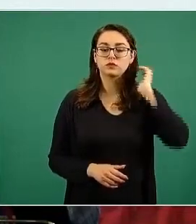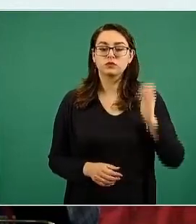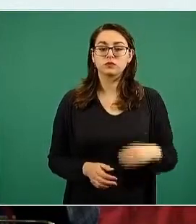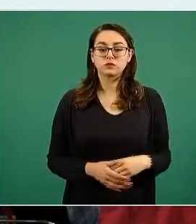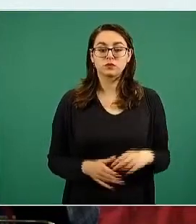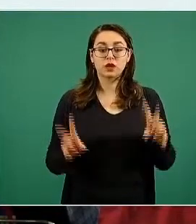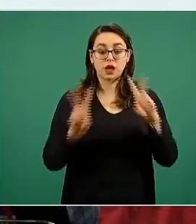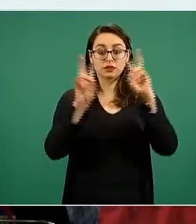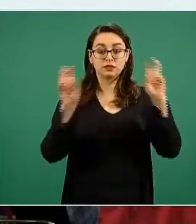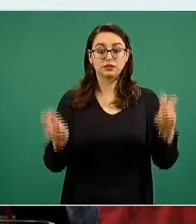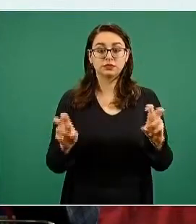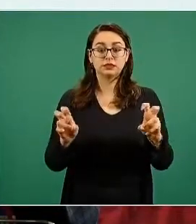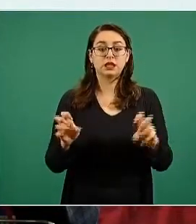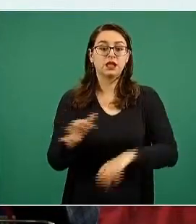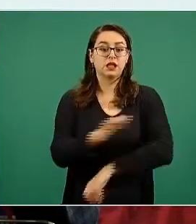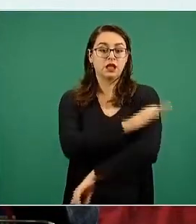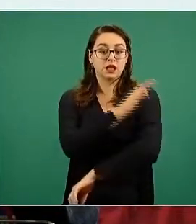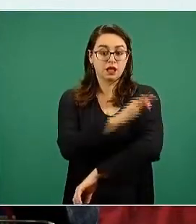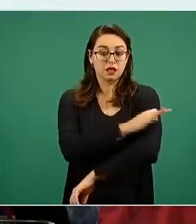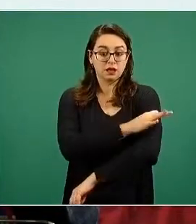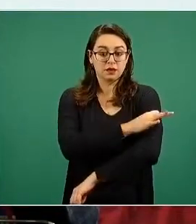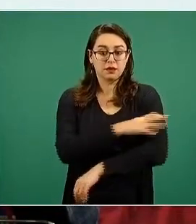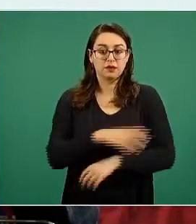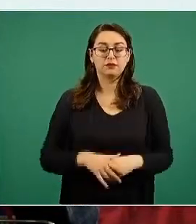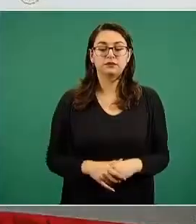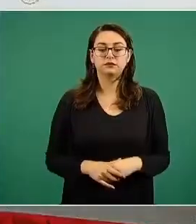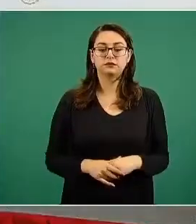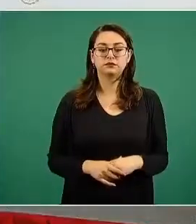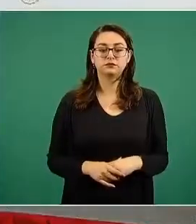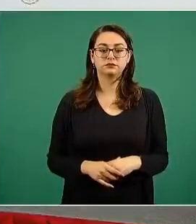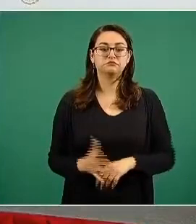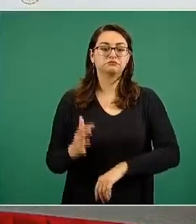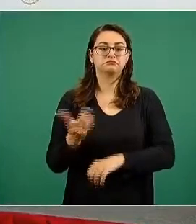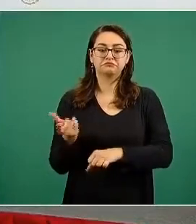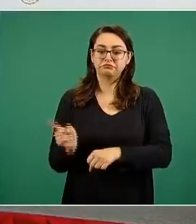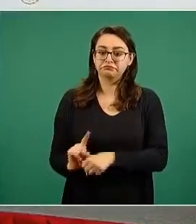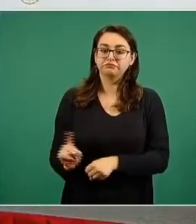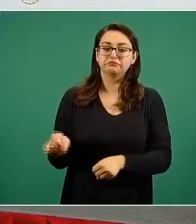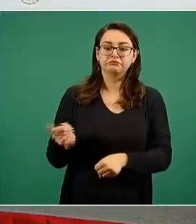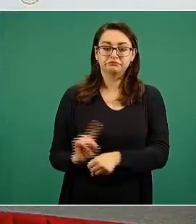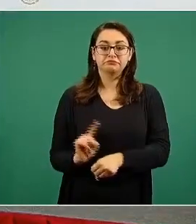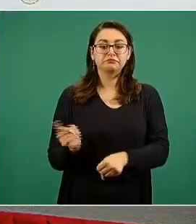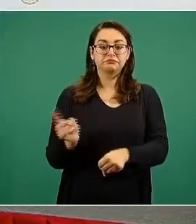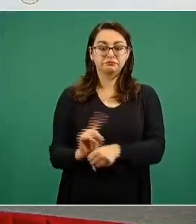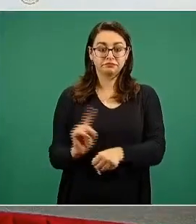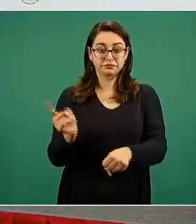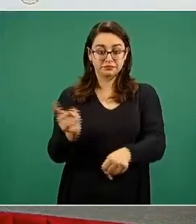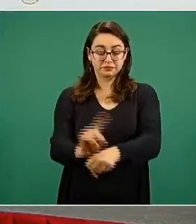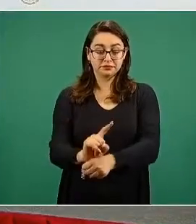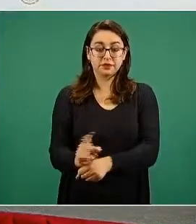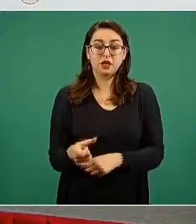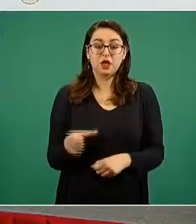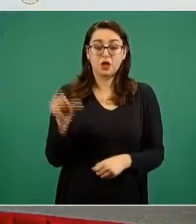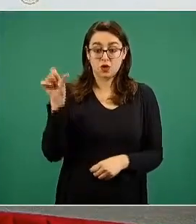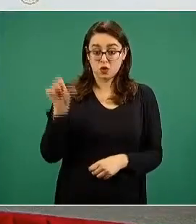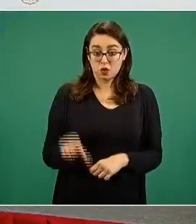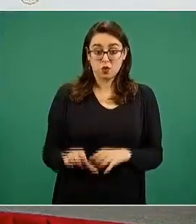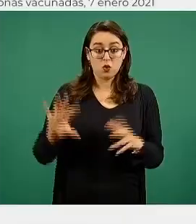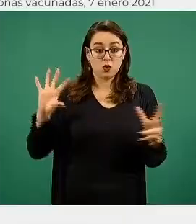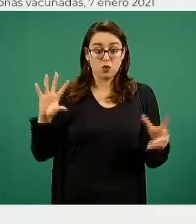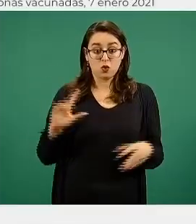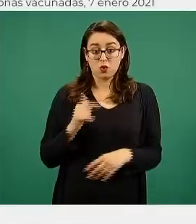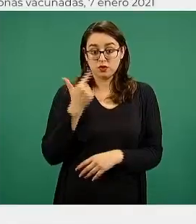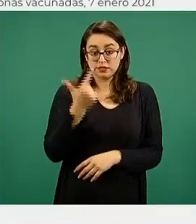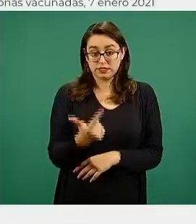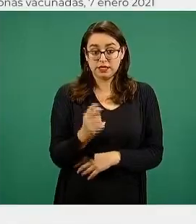Sobre la vacunación, la aplicación diaria de vacunas al corte del día de hoy, 7 de enero,